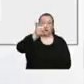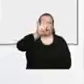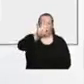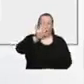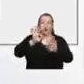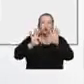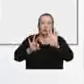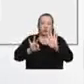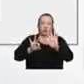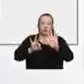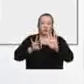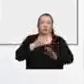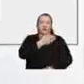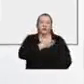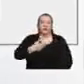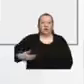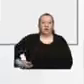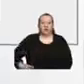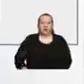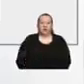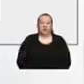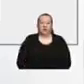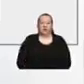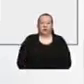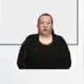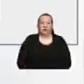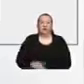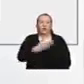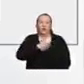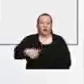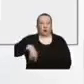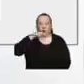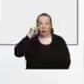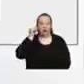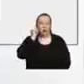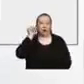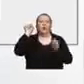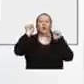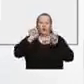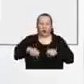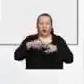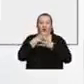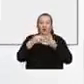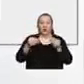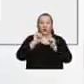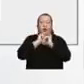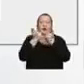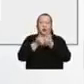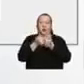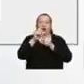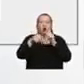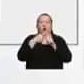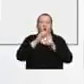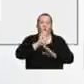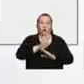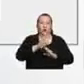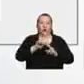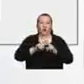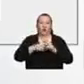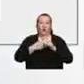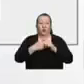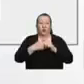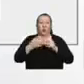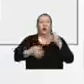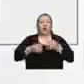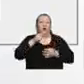el presidente la pura que está la presidenta presenta república podrá disolver la asamblea nacional cuando a su juicio está segura arrogado funciones